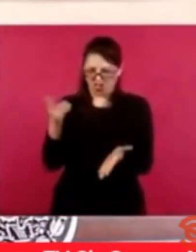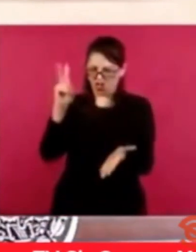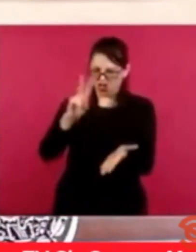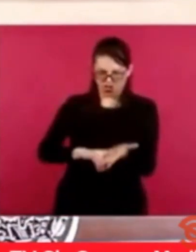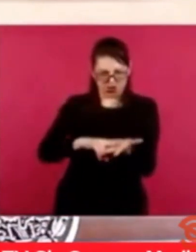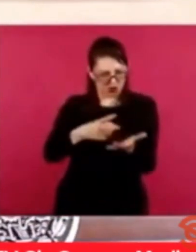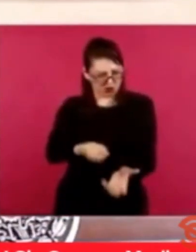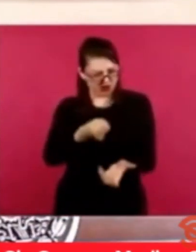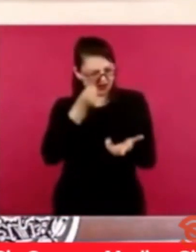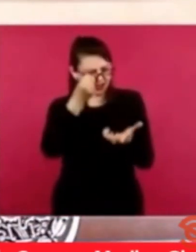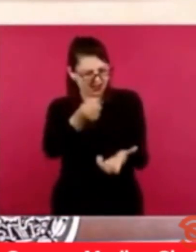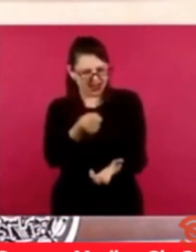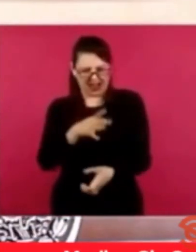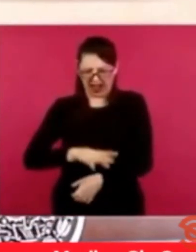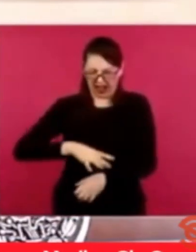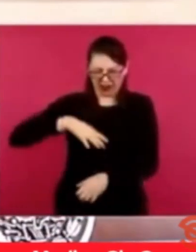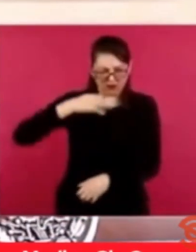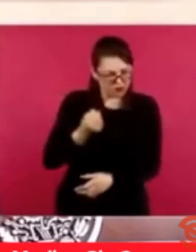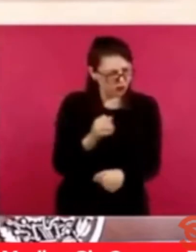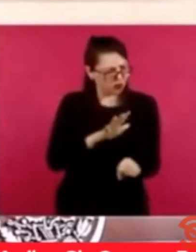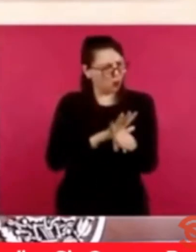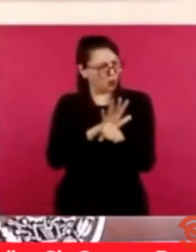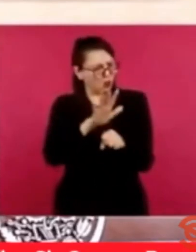un abuso,